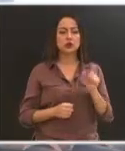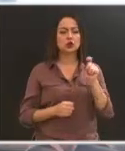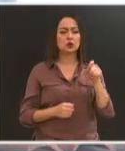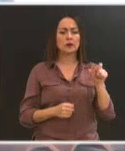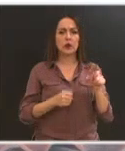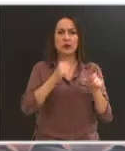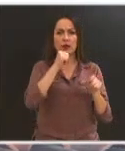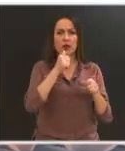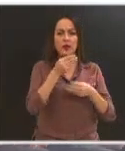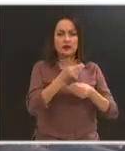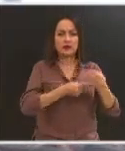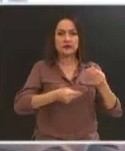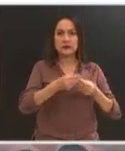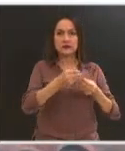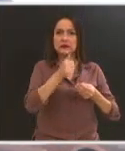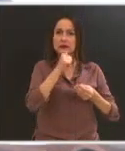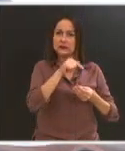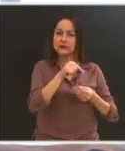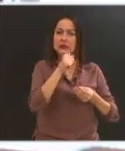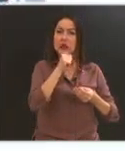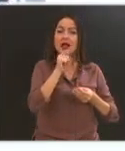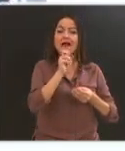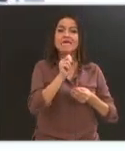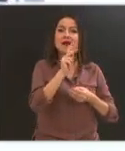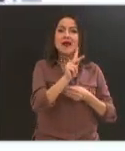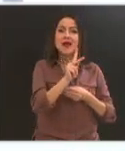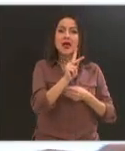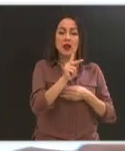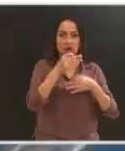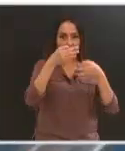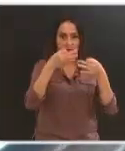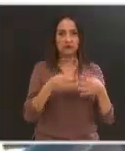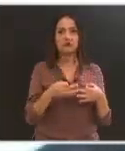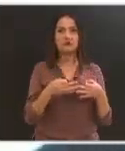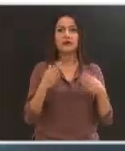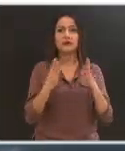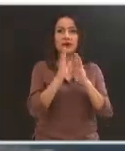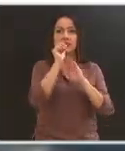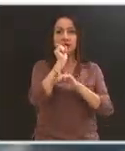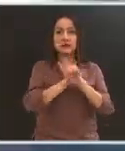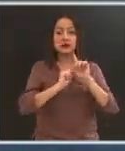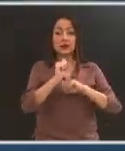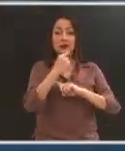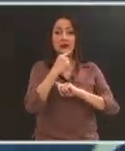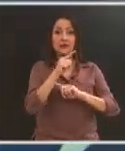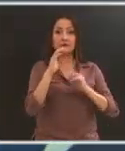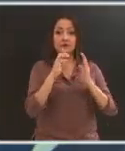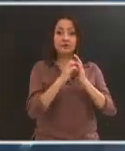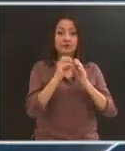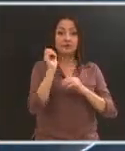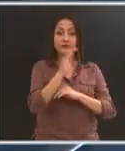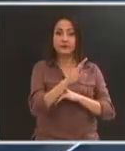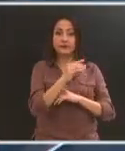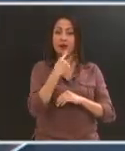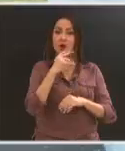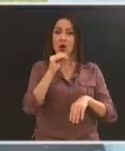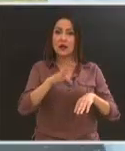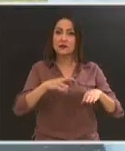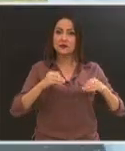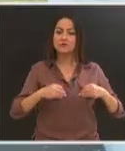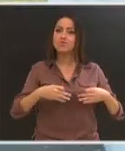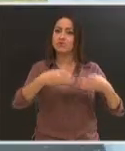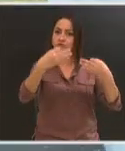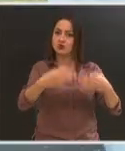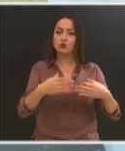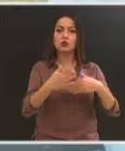de legitimación de capitales, la Alianza Evangélica tomó postura oficial ante el caso. Según indica el texto enviado, rechazan de manera